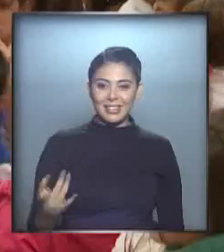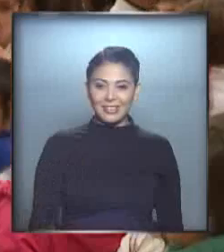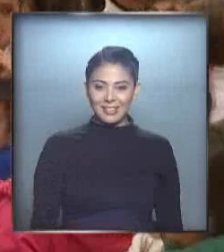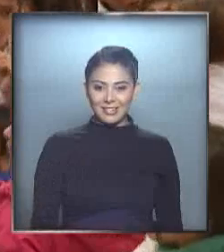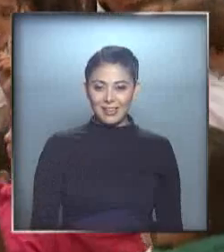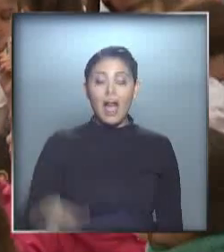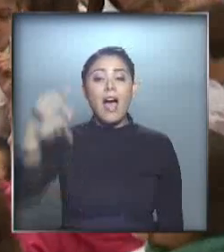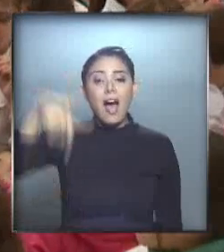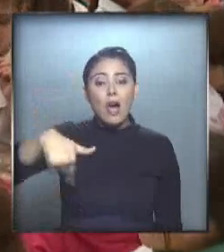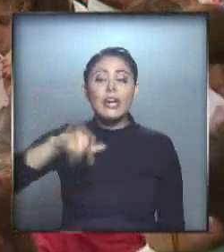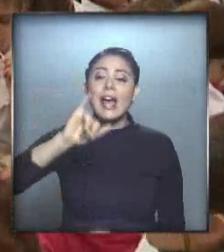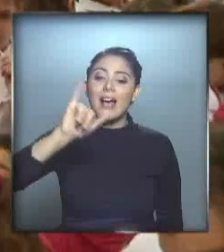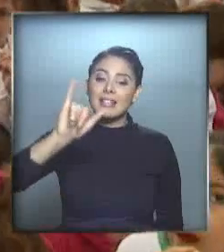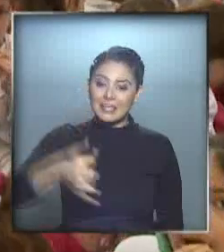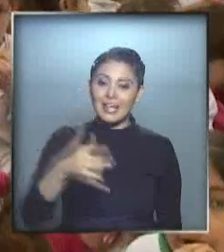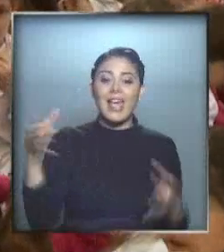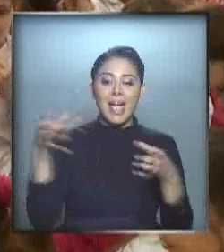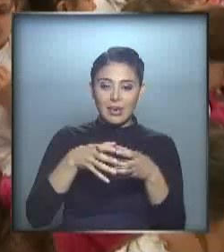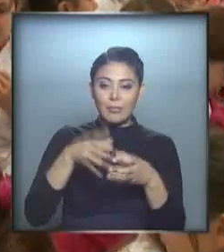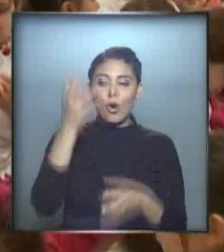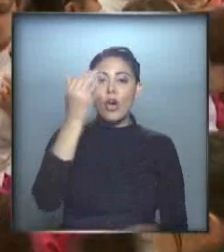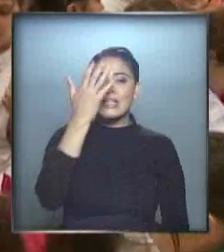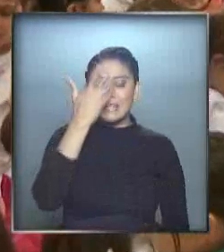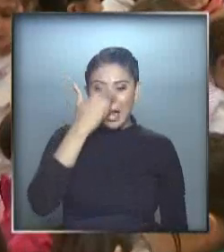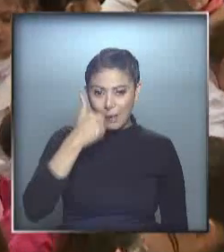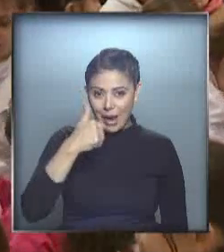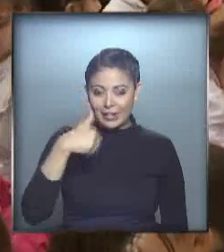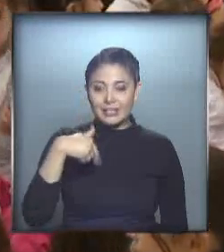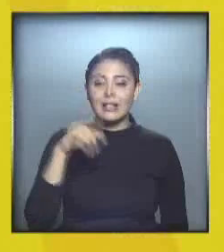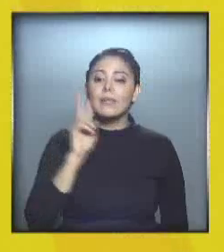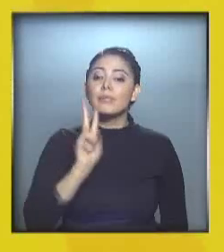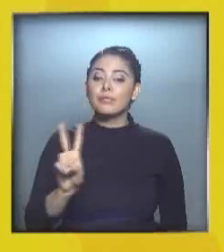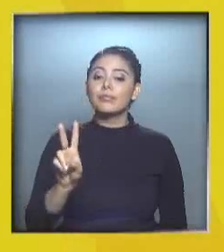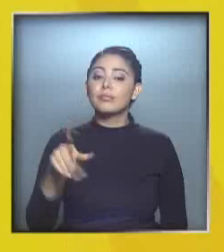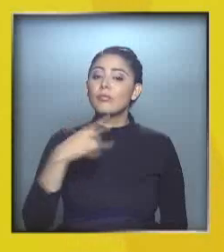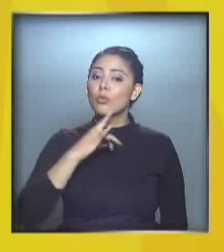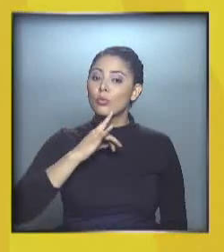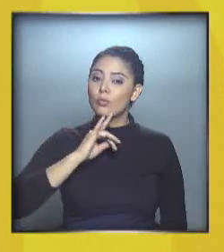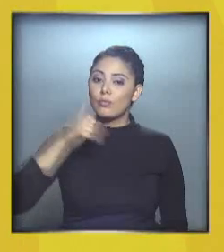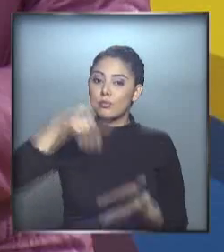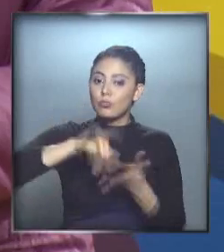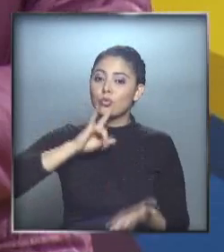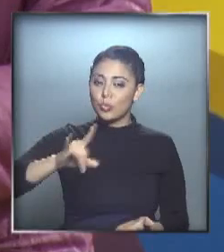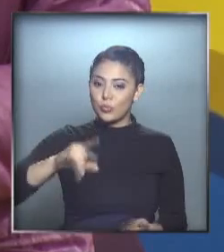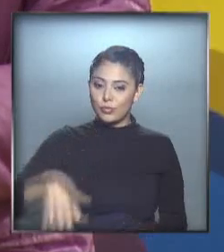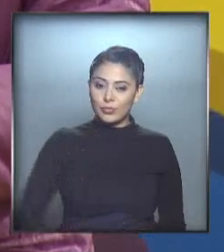Muy bien, ahora sí es el turno del equipo San Martín en la máquina asombrosa. ¡Aprieta el botón!